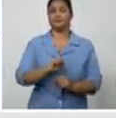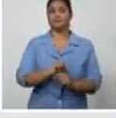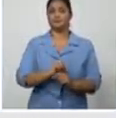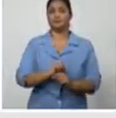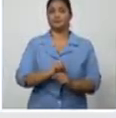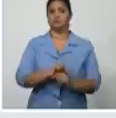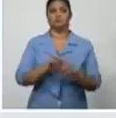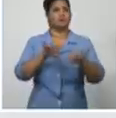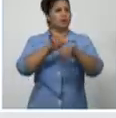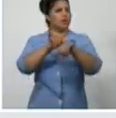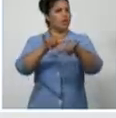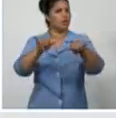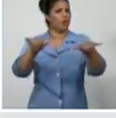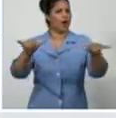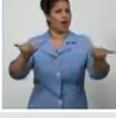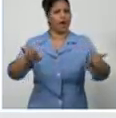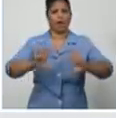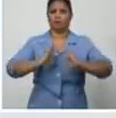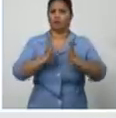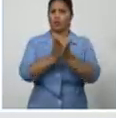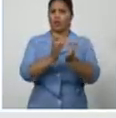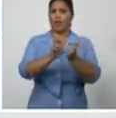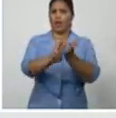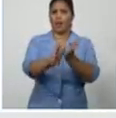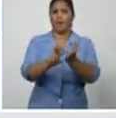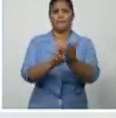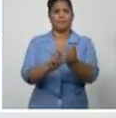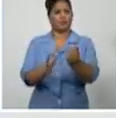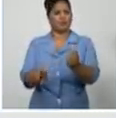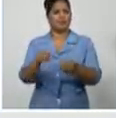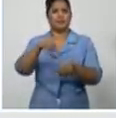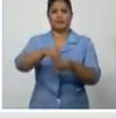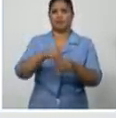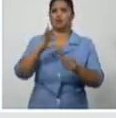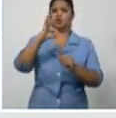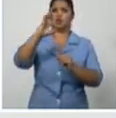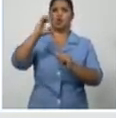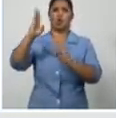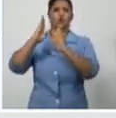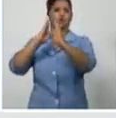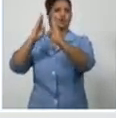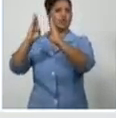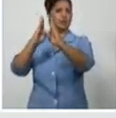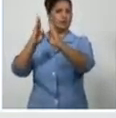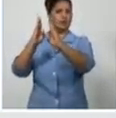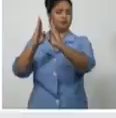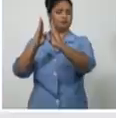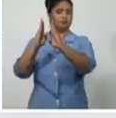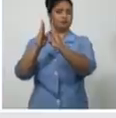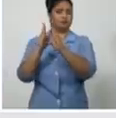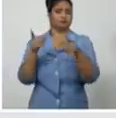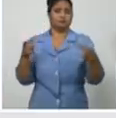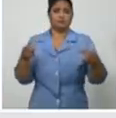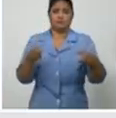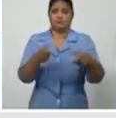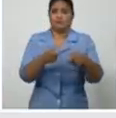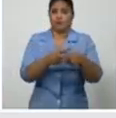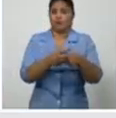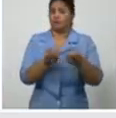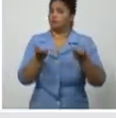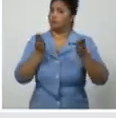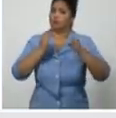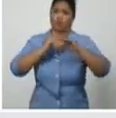todavía cifras elevadas que evidencian transmisión, aunque como es natural, la mayor transmisión en La Habana